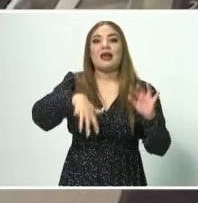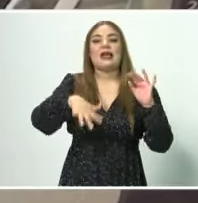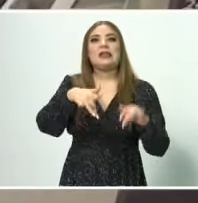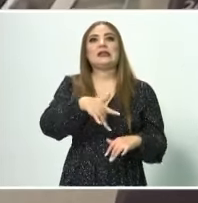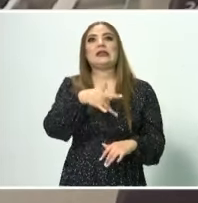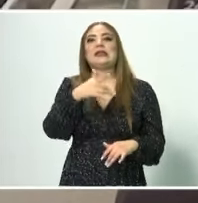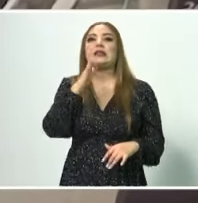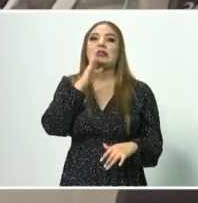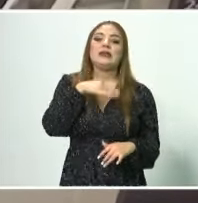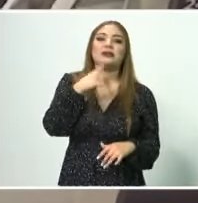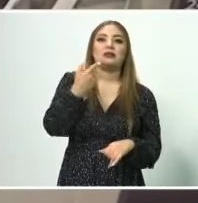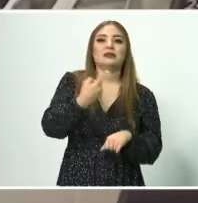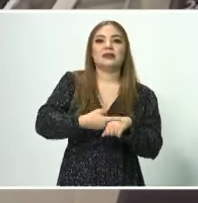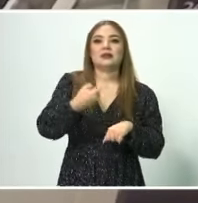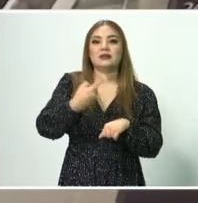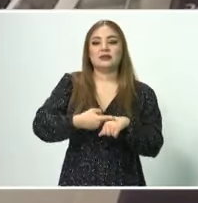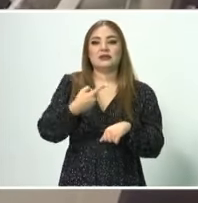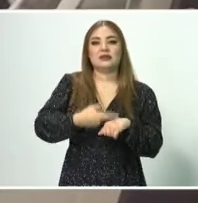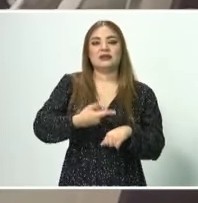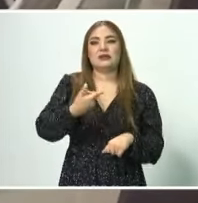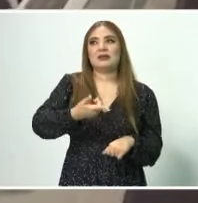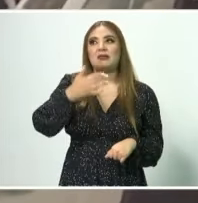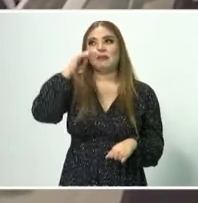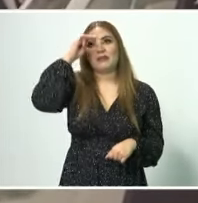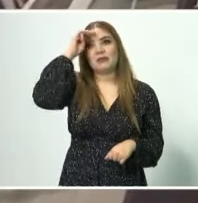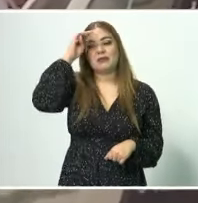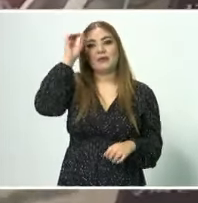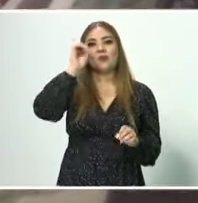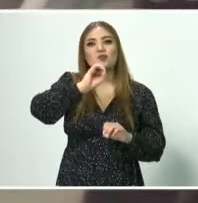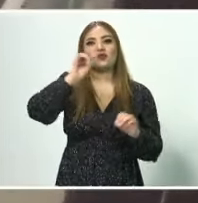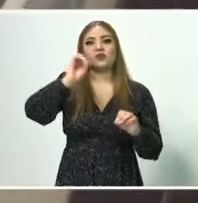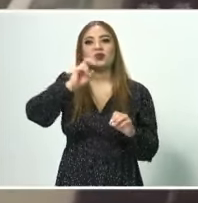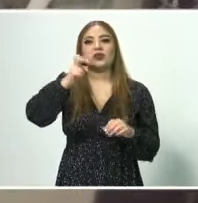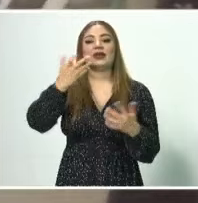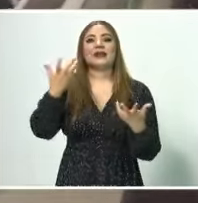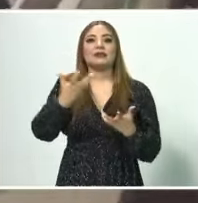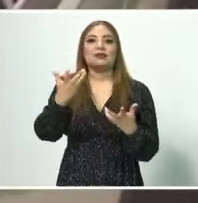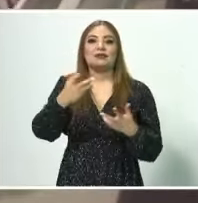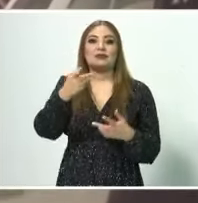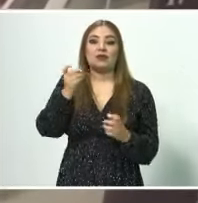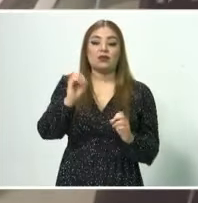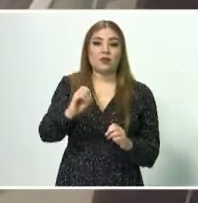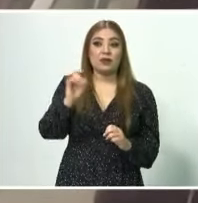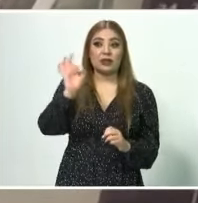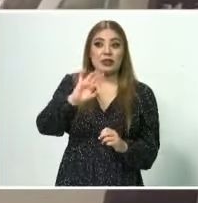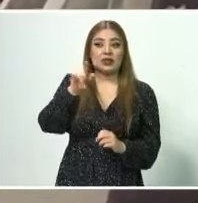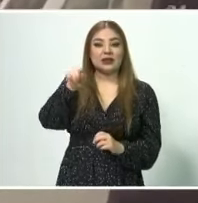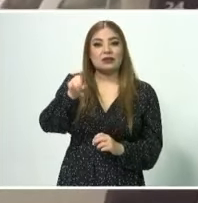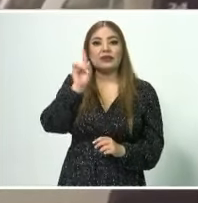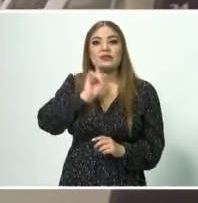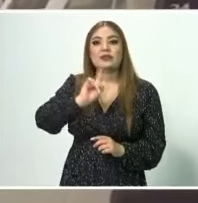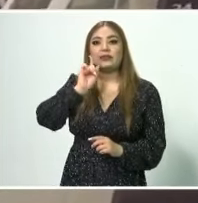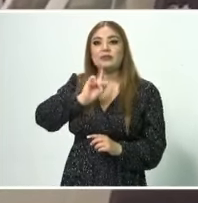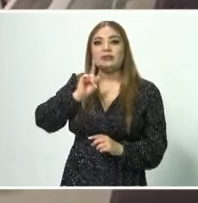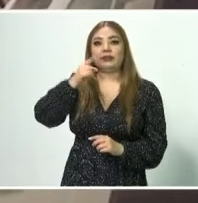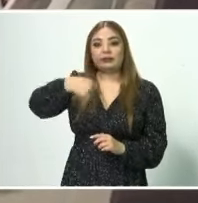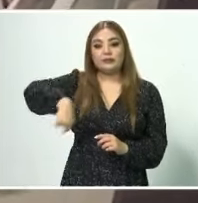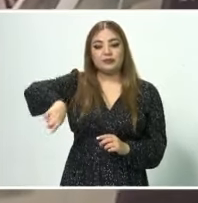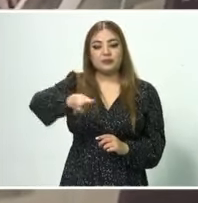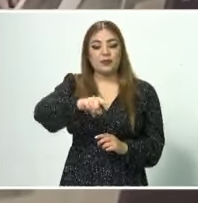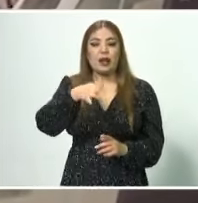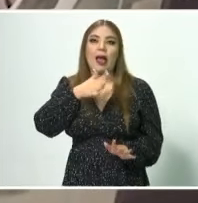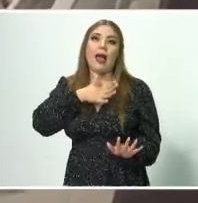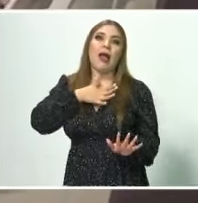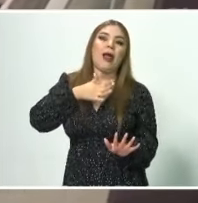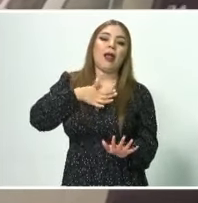mal estás enfermo y no piensas claramente lo que estás haciendo O si lo hizo de una manera pues no creo que con alevosía